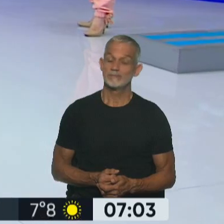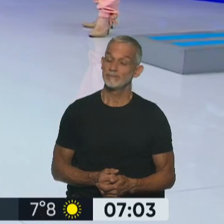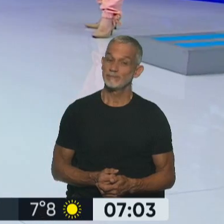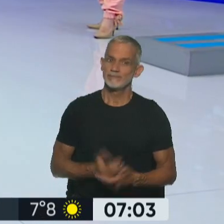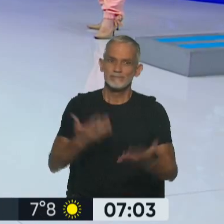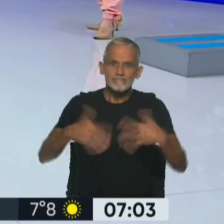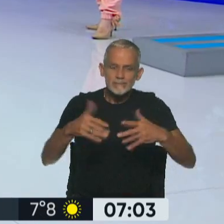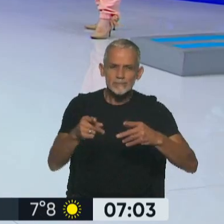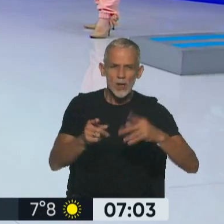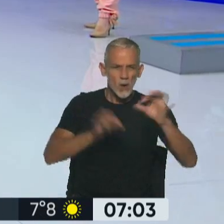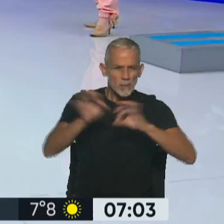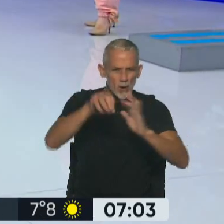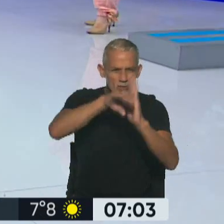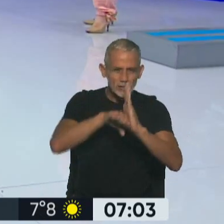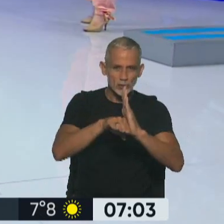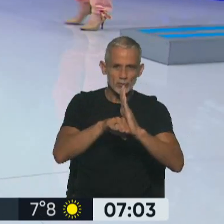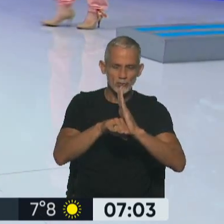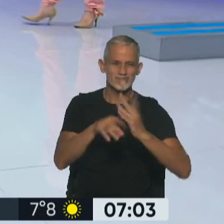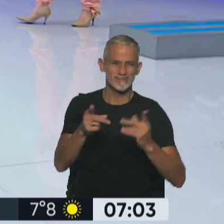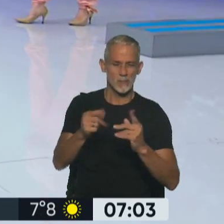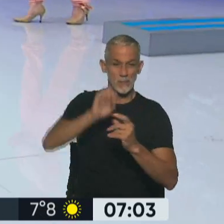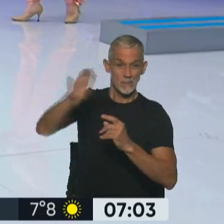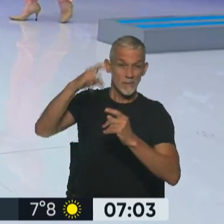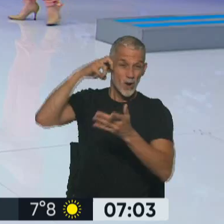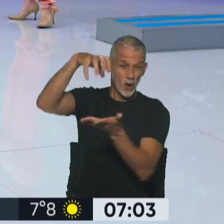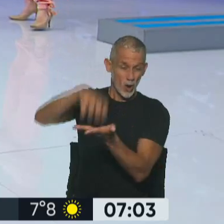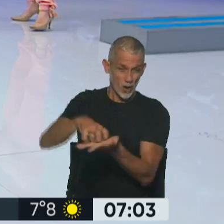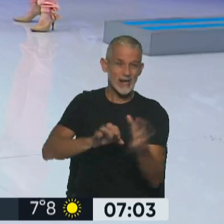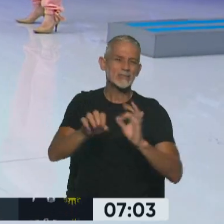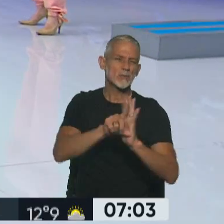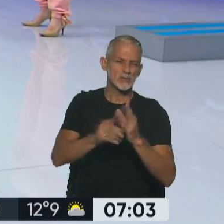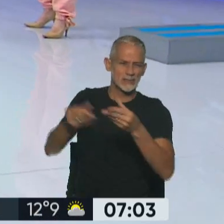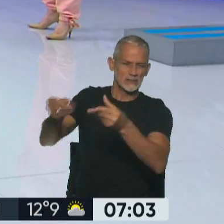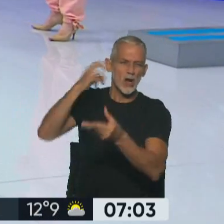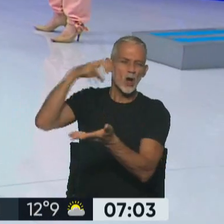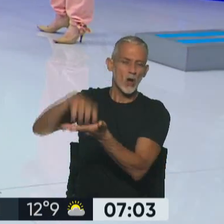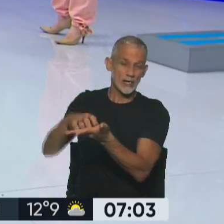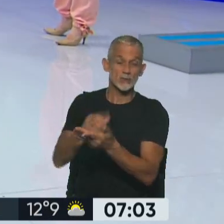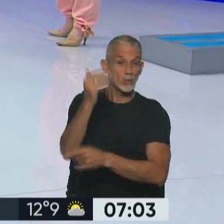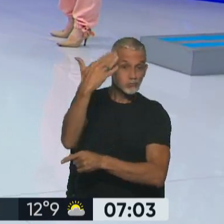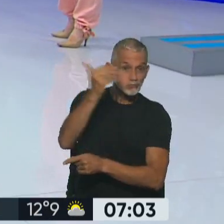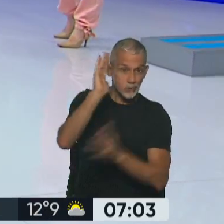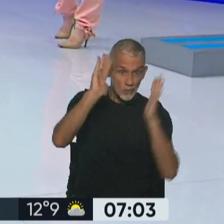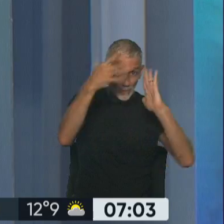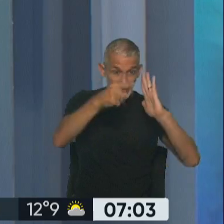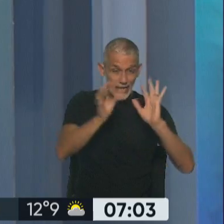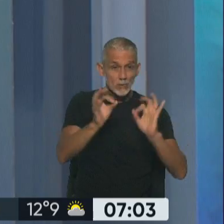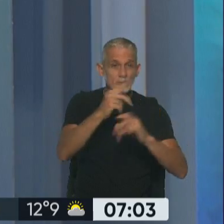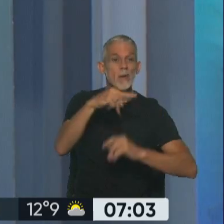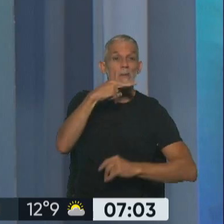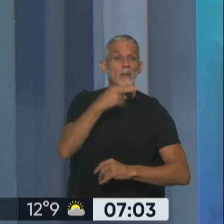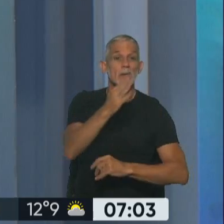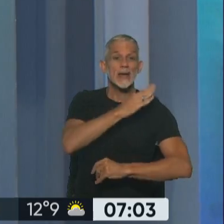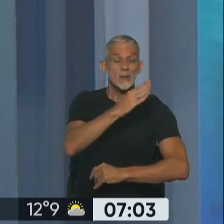Bien, rápidamente los proyectos de ley, Magalí, que serán enviados al Congreso de la Nación luego del discurso del presidente Javier Milei el